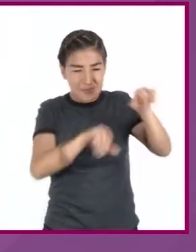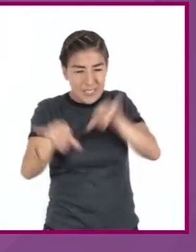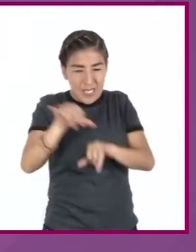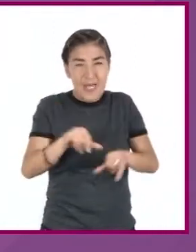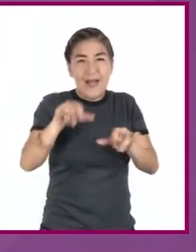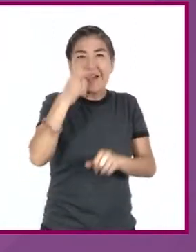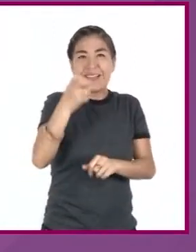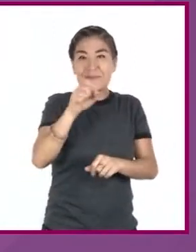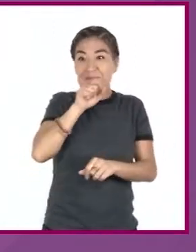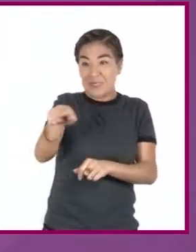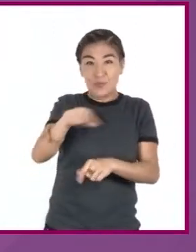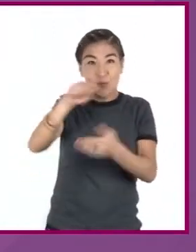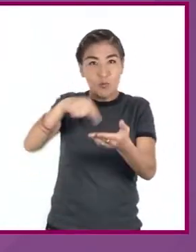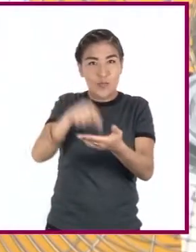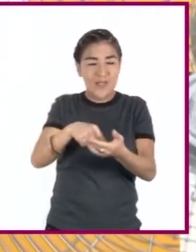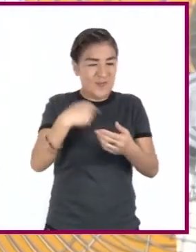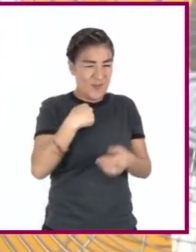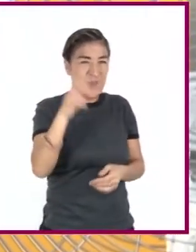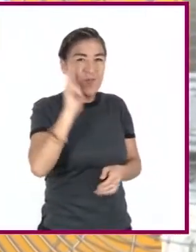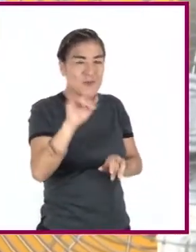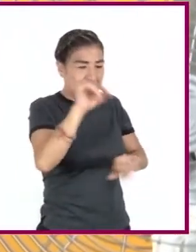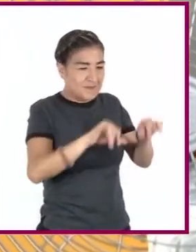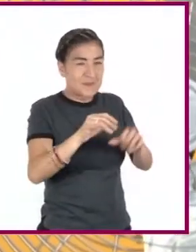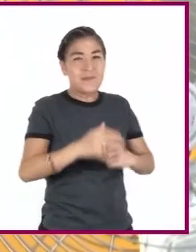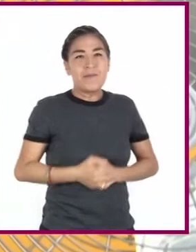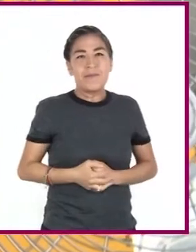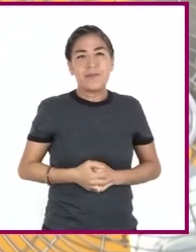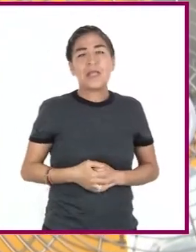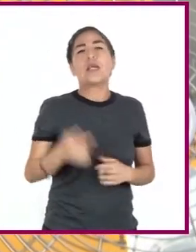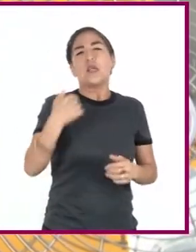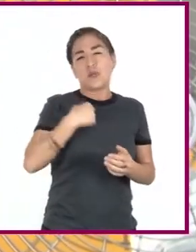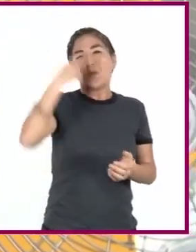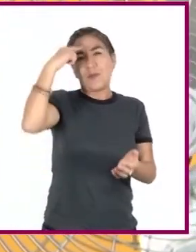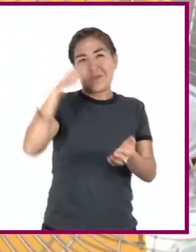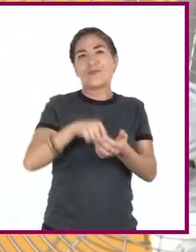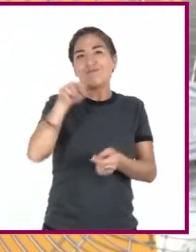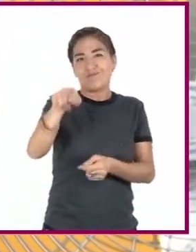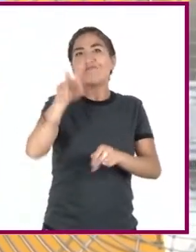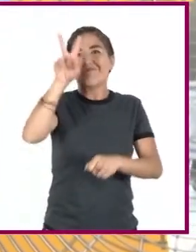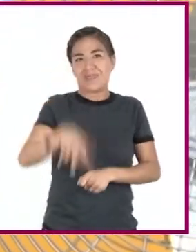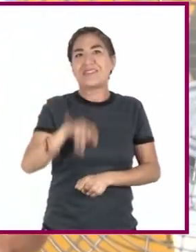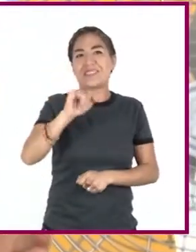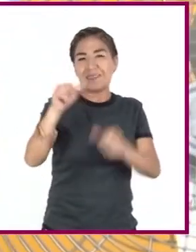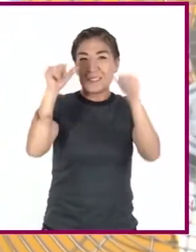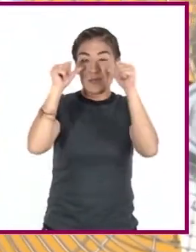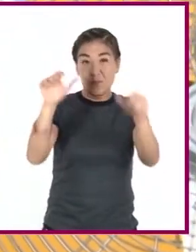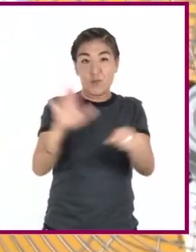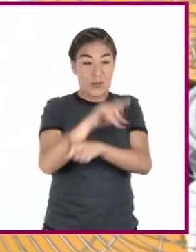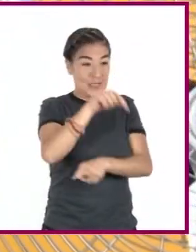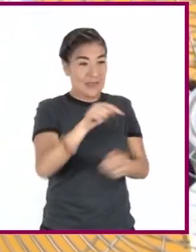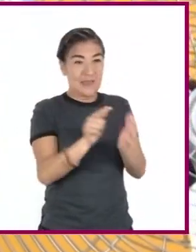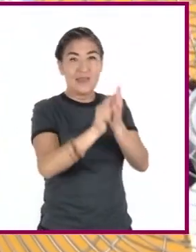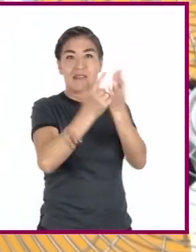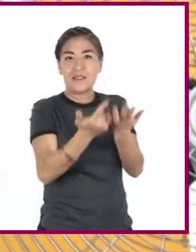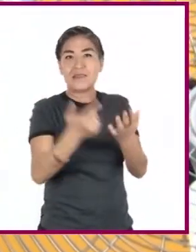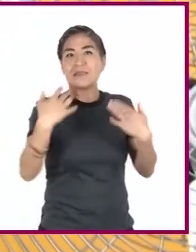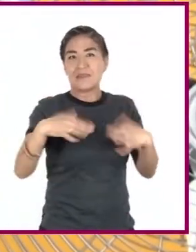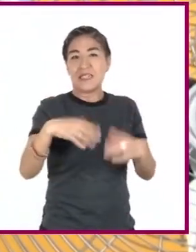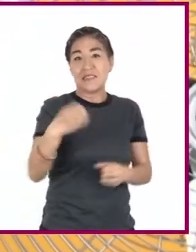se realizaron en las conferencias. Bueno, yo diría que sí estaba muy atento, ya que el libro terminó siendo